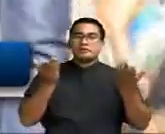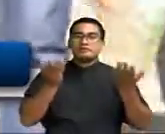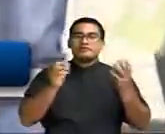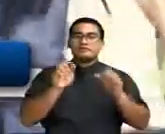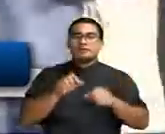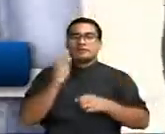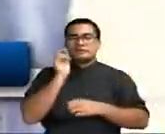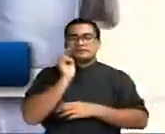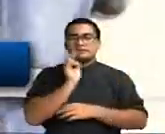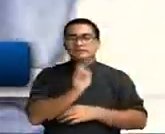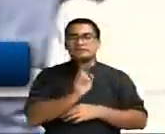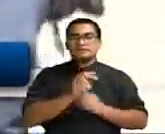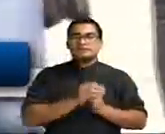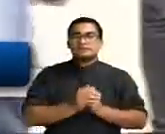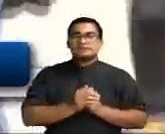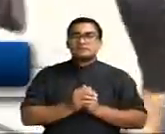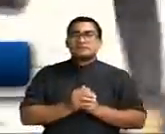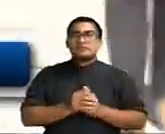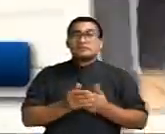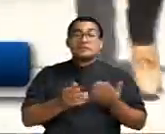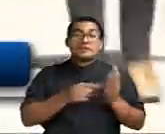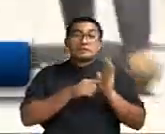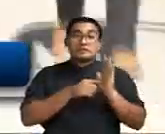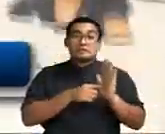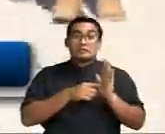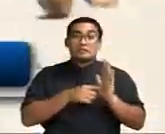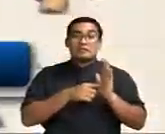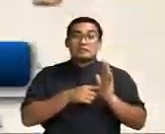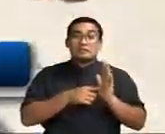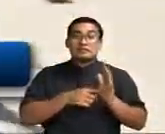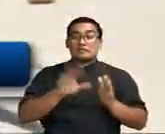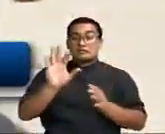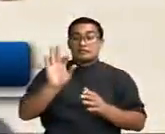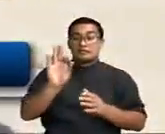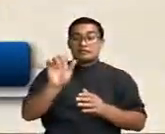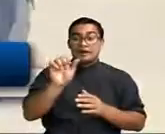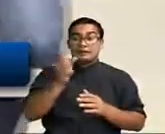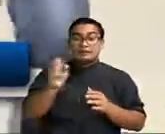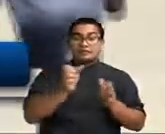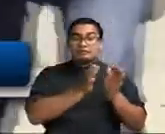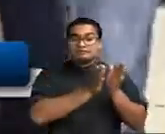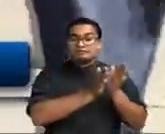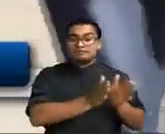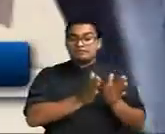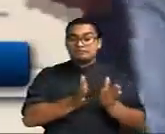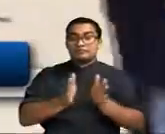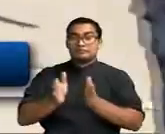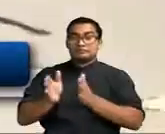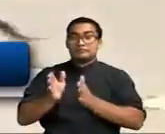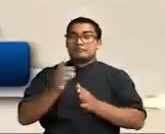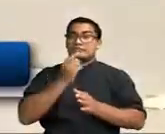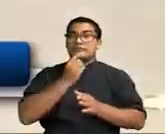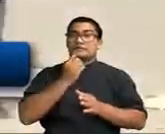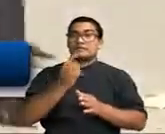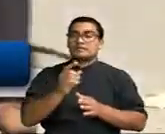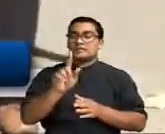¿Cuáles son esos síntomas? Bueno, depende del episodio o la fase o la etapa. Uh-huh. Y para eso tengo que mencionar los